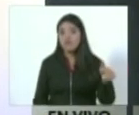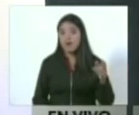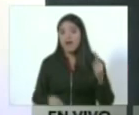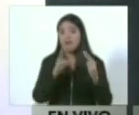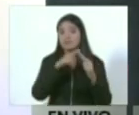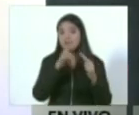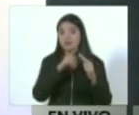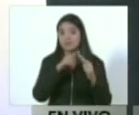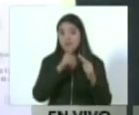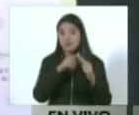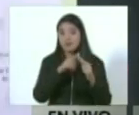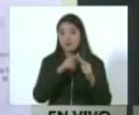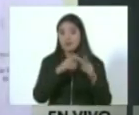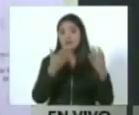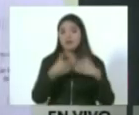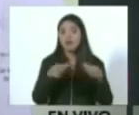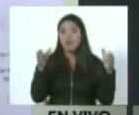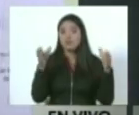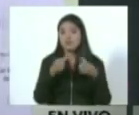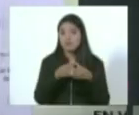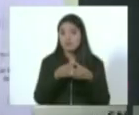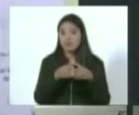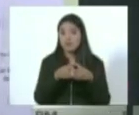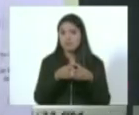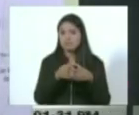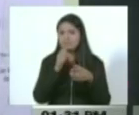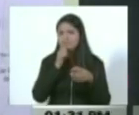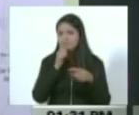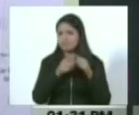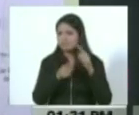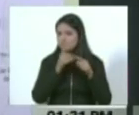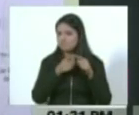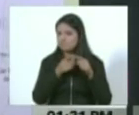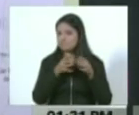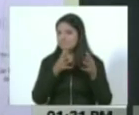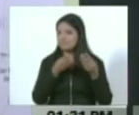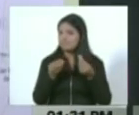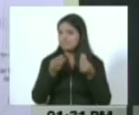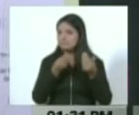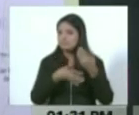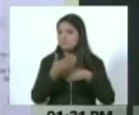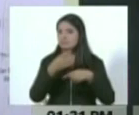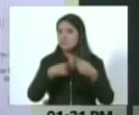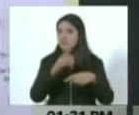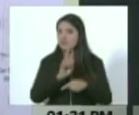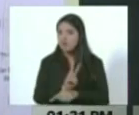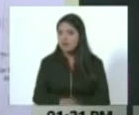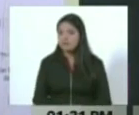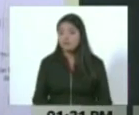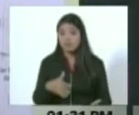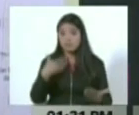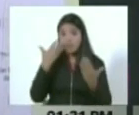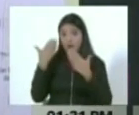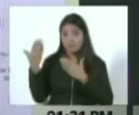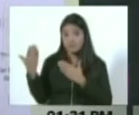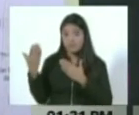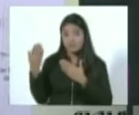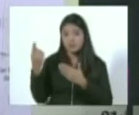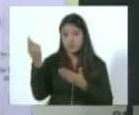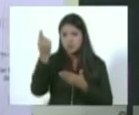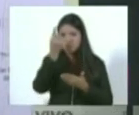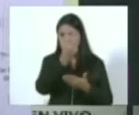Táchira, reunido con elementos generadores de violencia. Podemos ver el mapa que está en